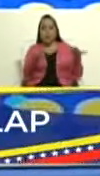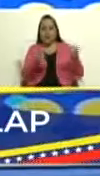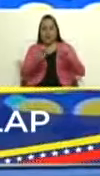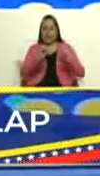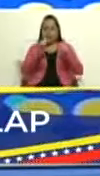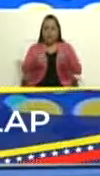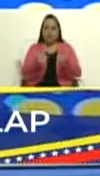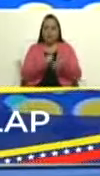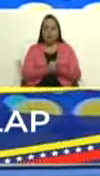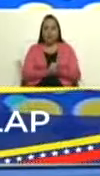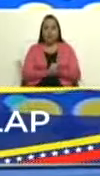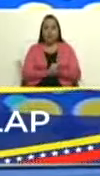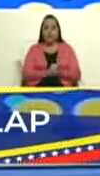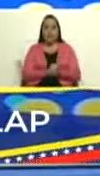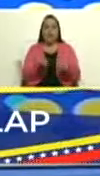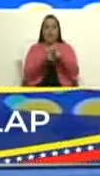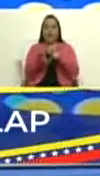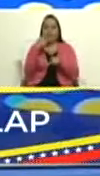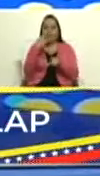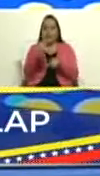arrancandito, como dice un amigo mío,